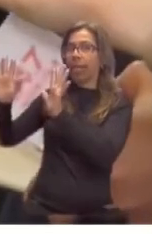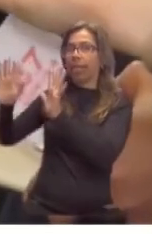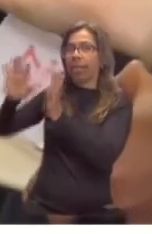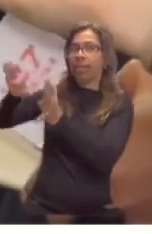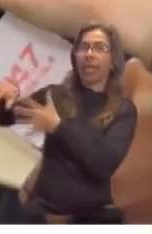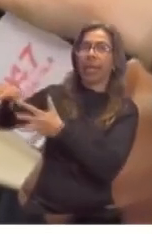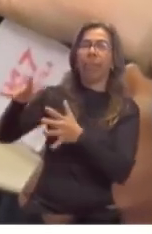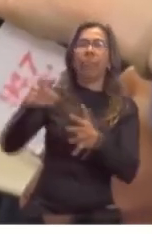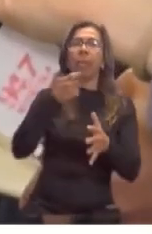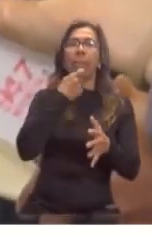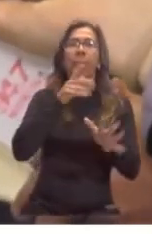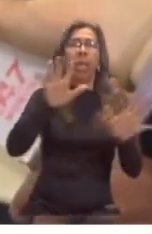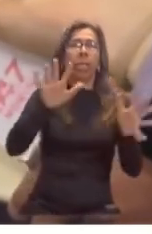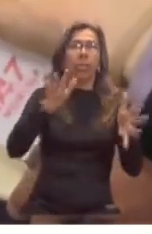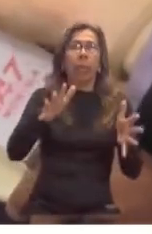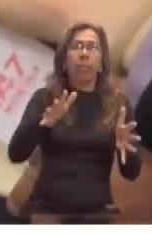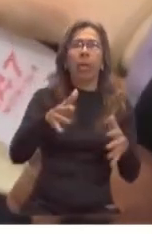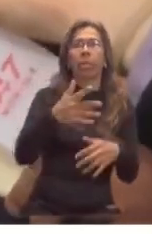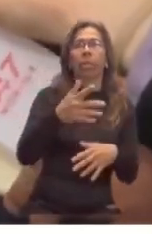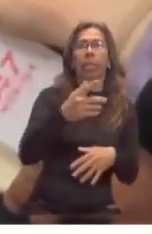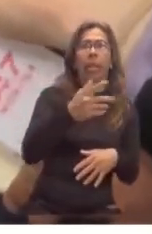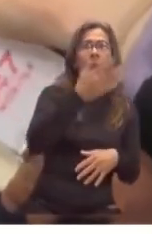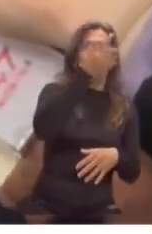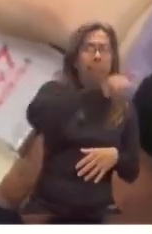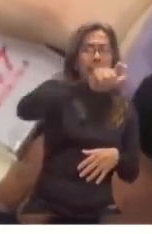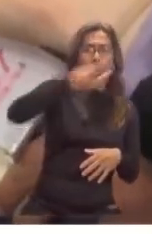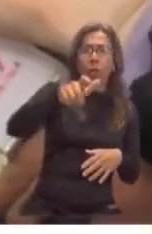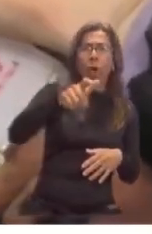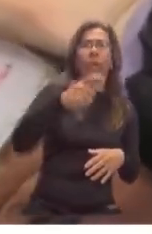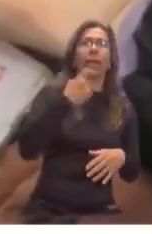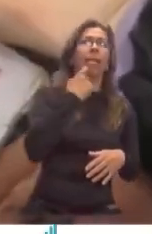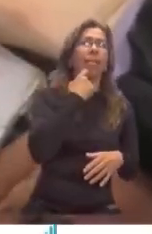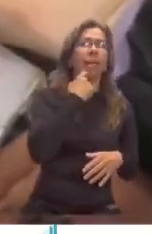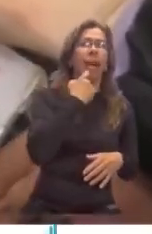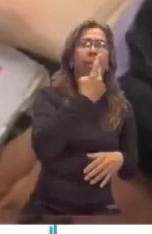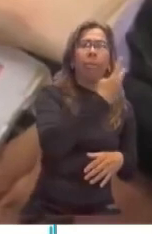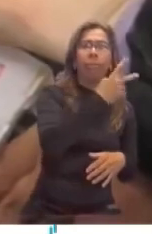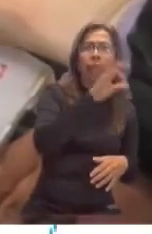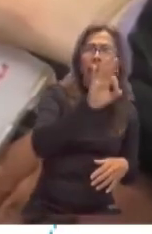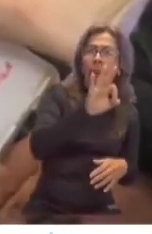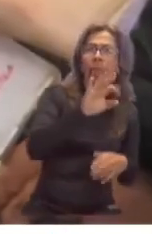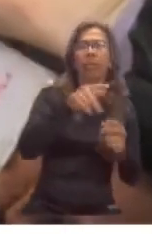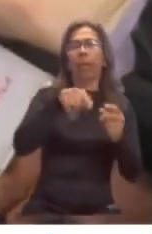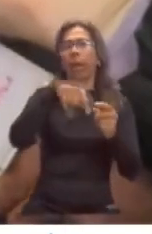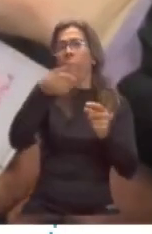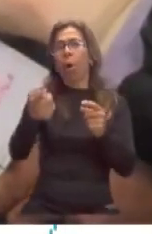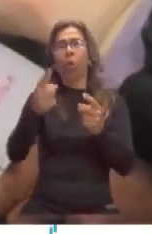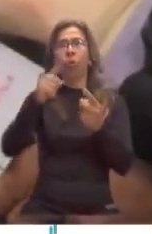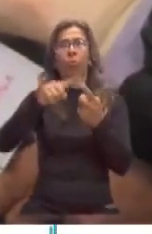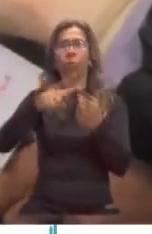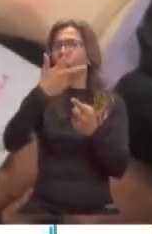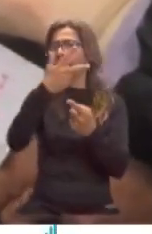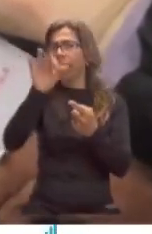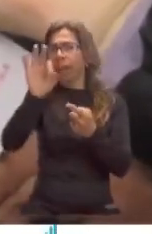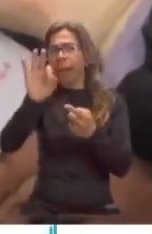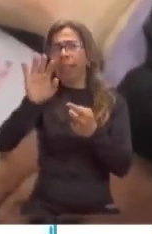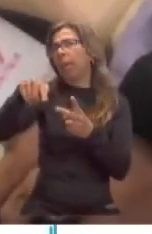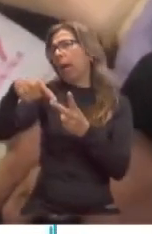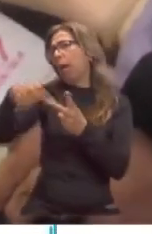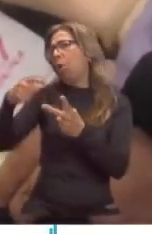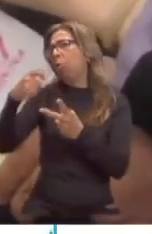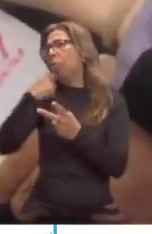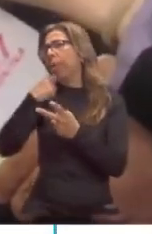60, hasta chicos de 20 años. Hoy el promedio en la provincia es de 30. ¿Se le brinda capacitación constante?